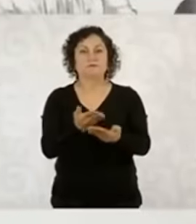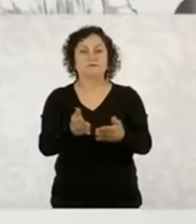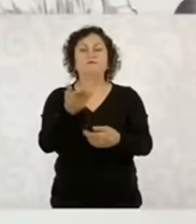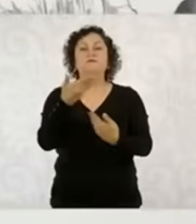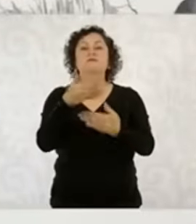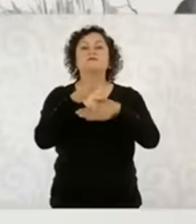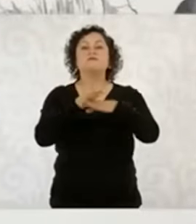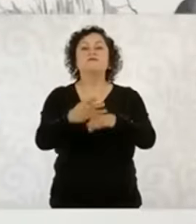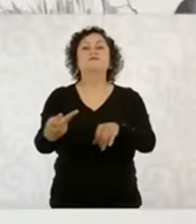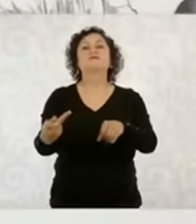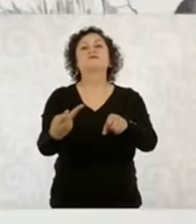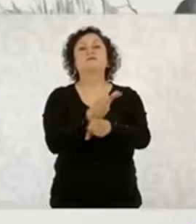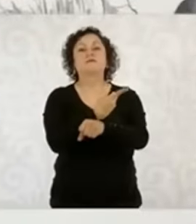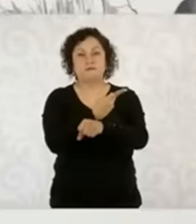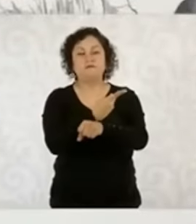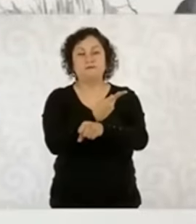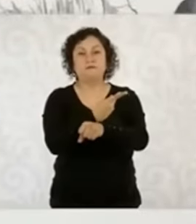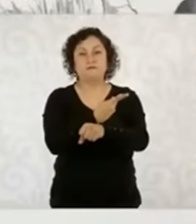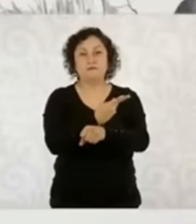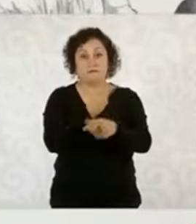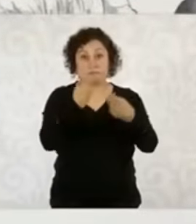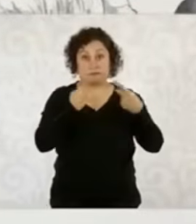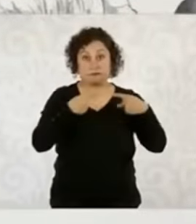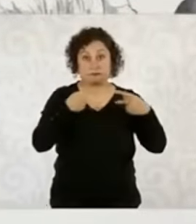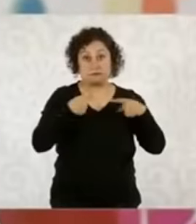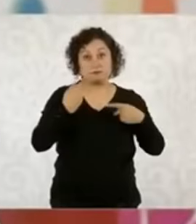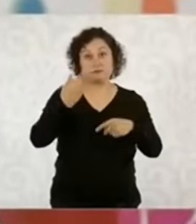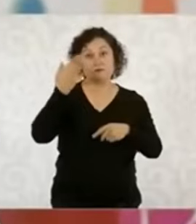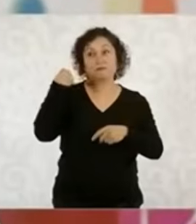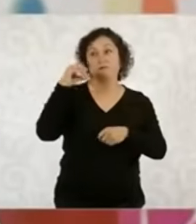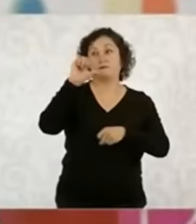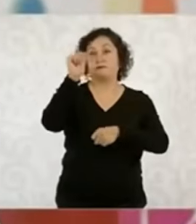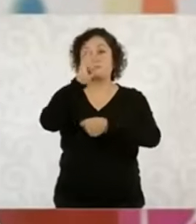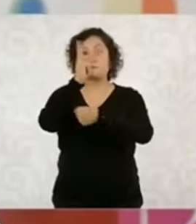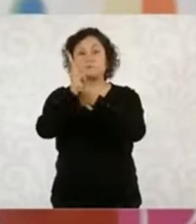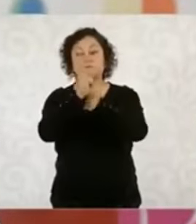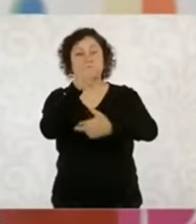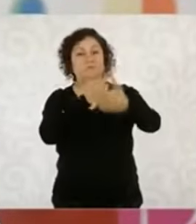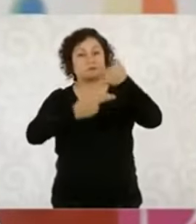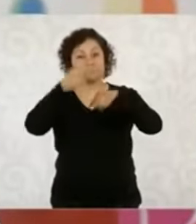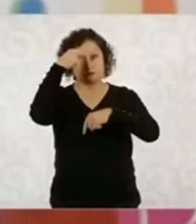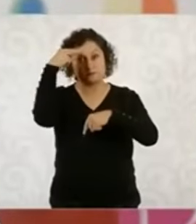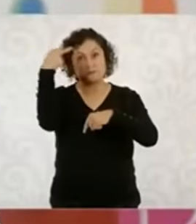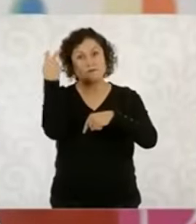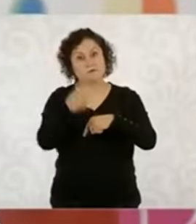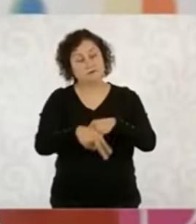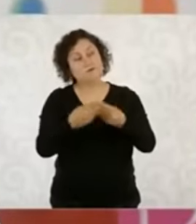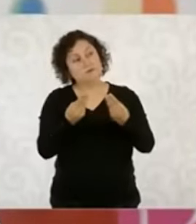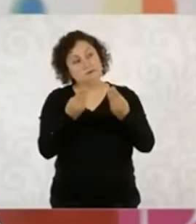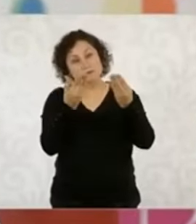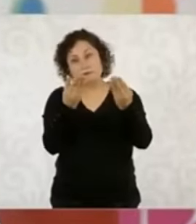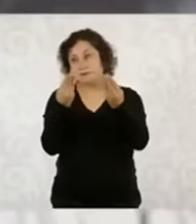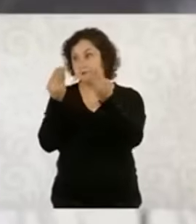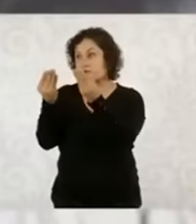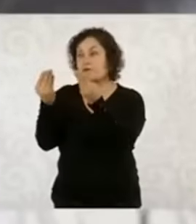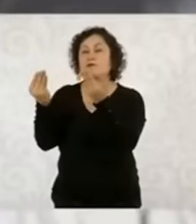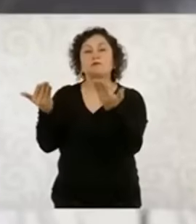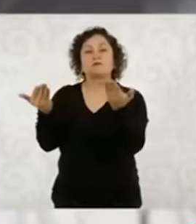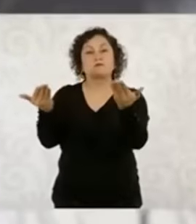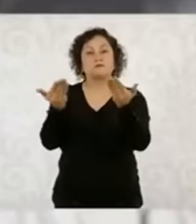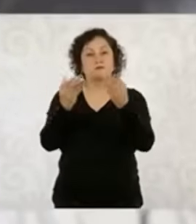Repatriación México Te Abraza, que es una estrategia para brindar a nuestros compatriotas una